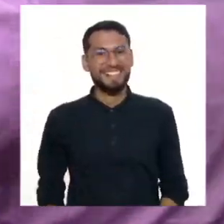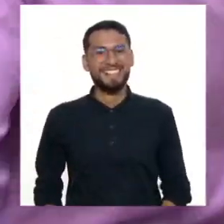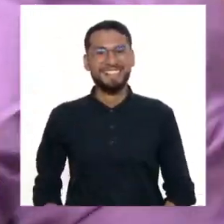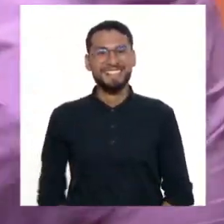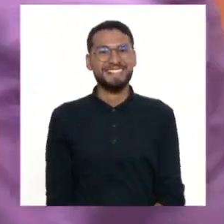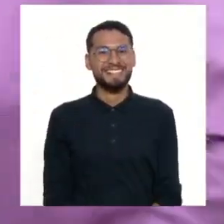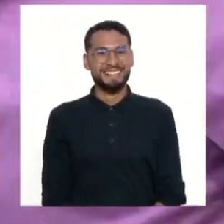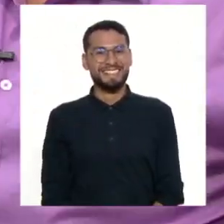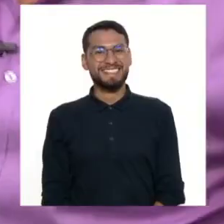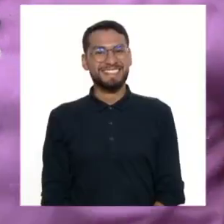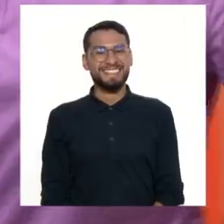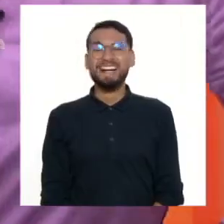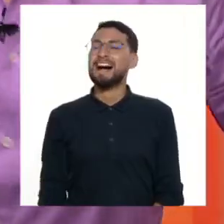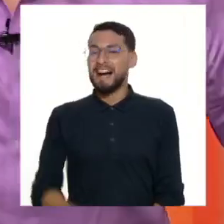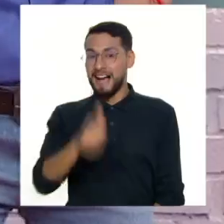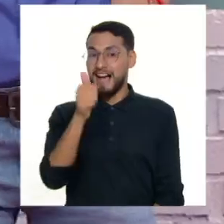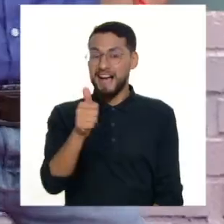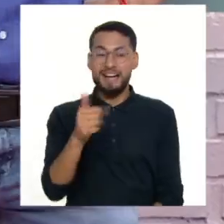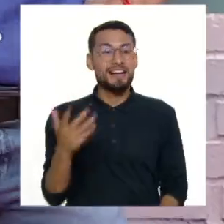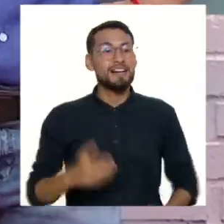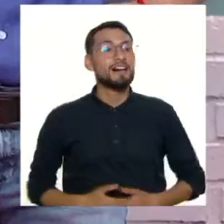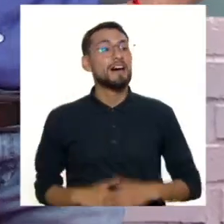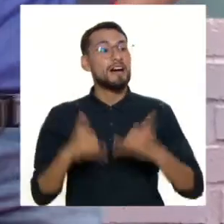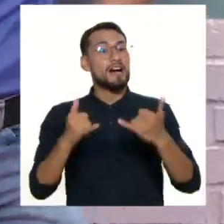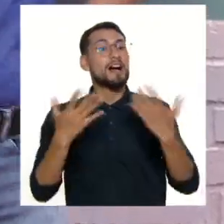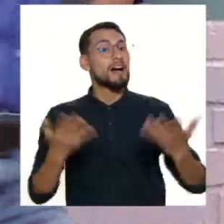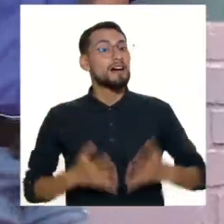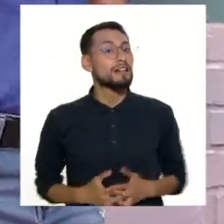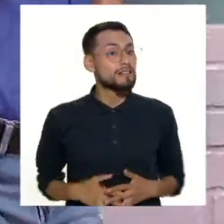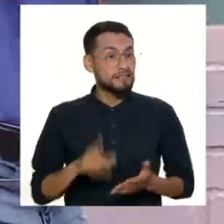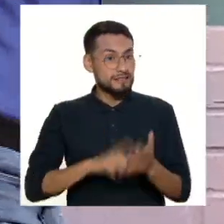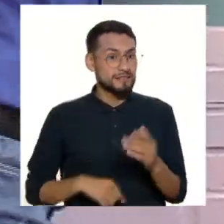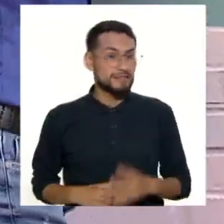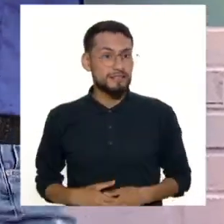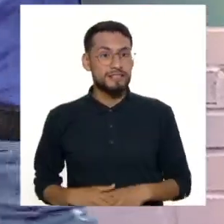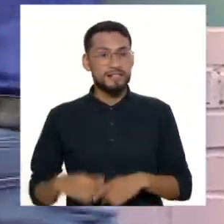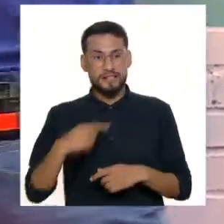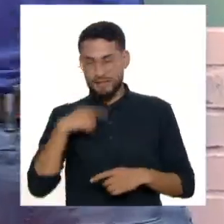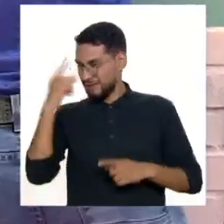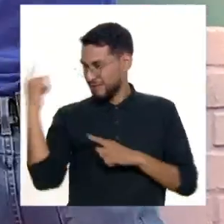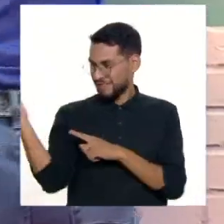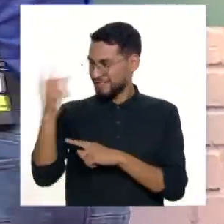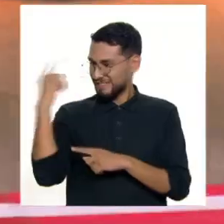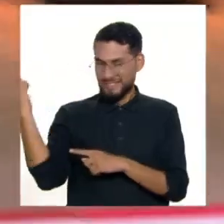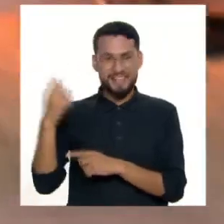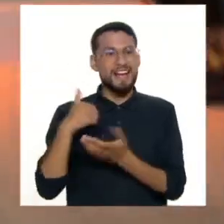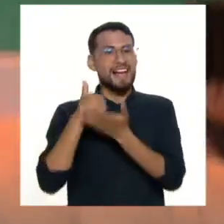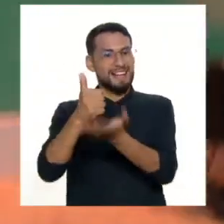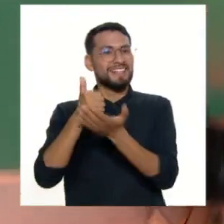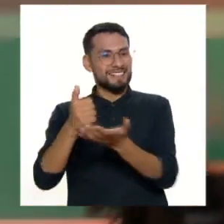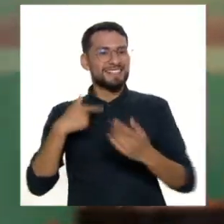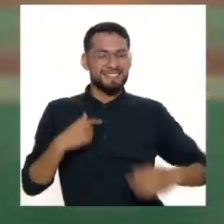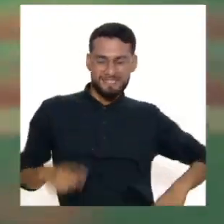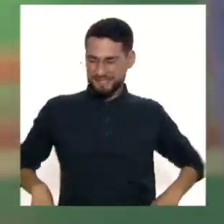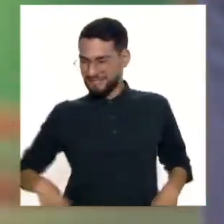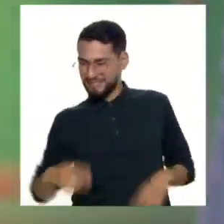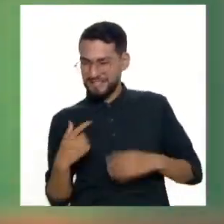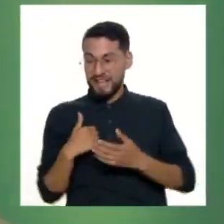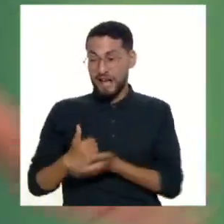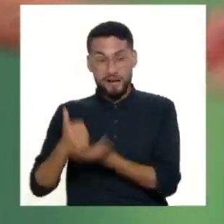Vueltita. Vueltita. Muy bien. Y ahora regresamos. Claro que sí. ¿Ayuden algo al nervio ciático?